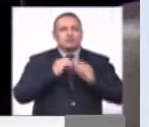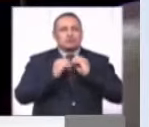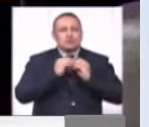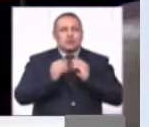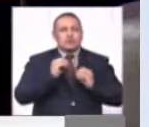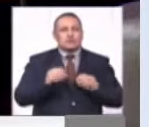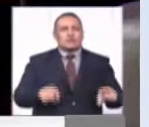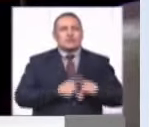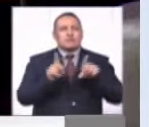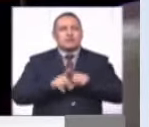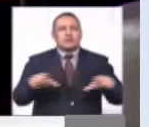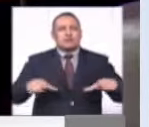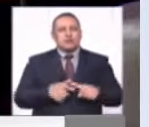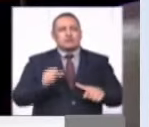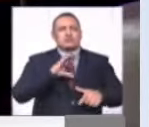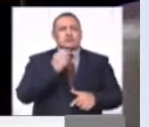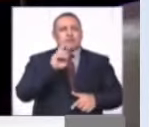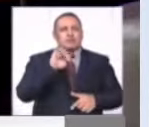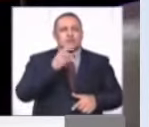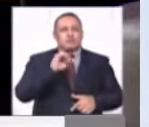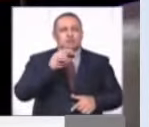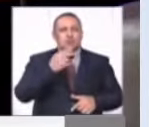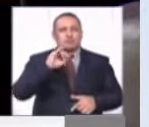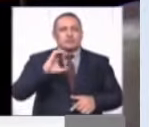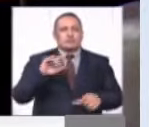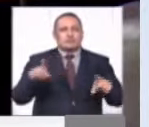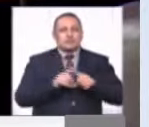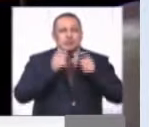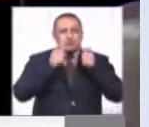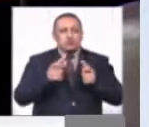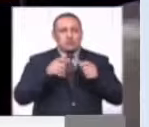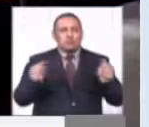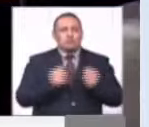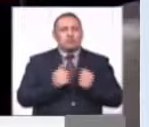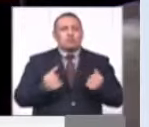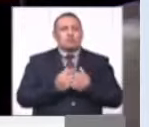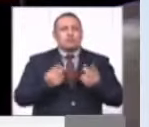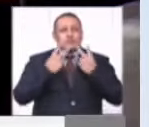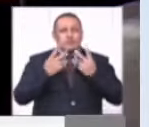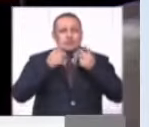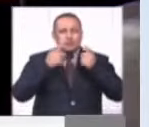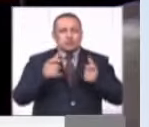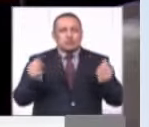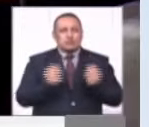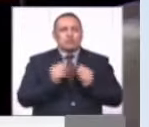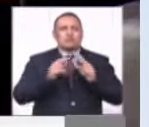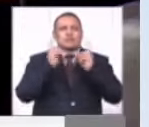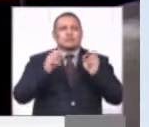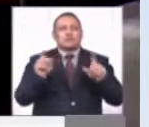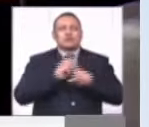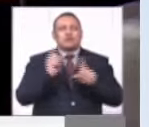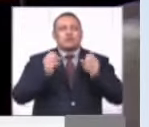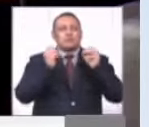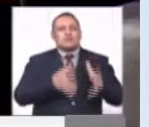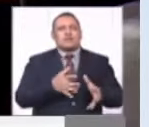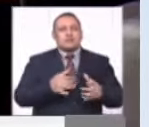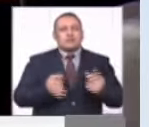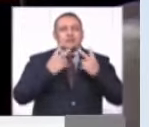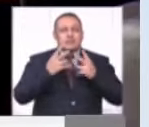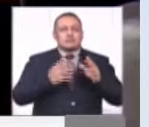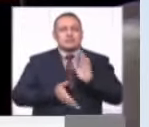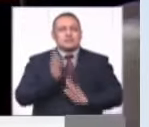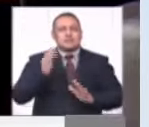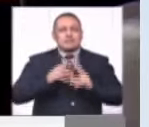borde costero y el proyecto Chaimochic. Vamos a ser vigilantes, muy vigilantes en ese tema. No lo vamos a dejar